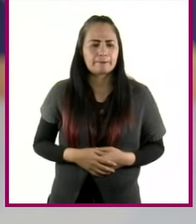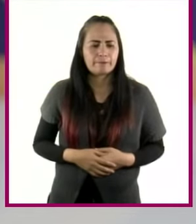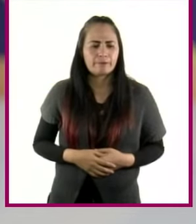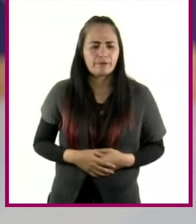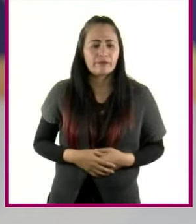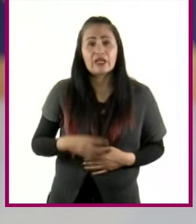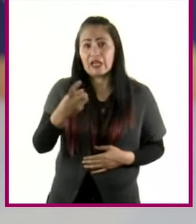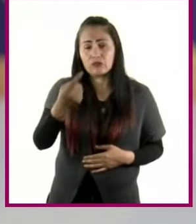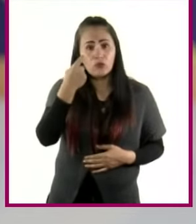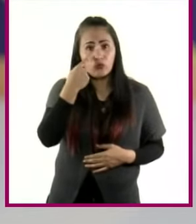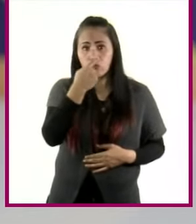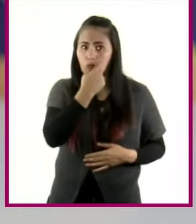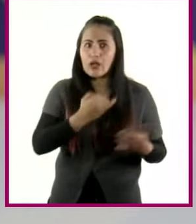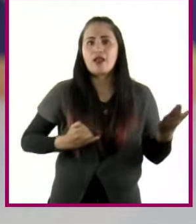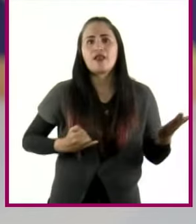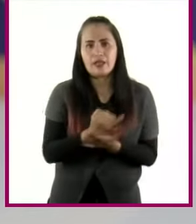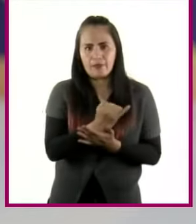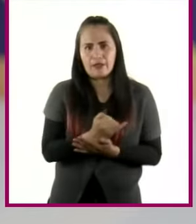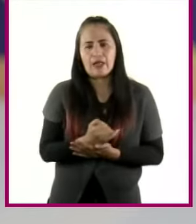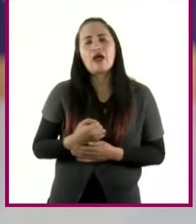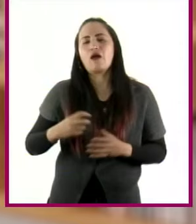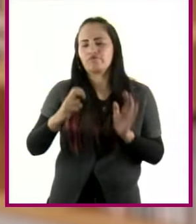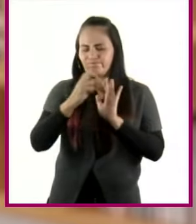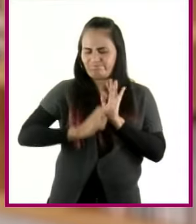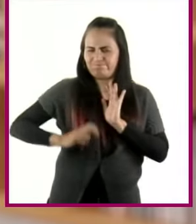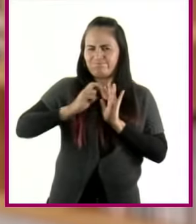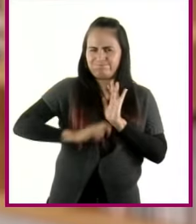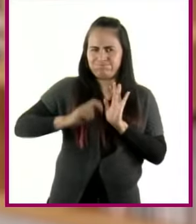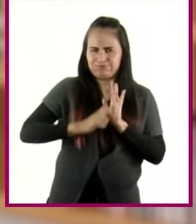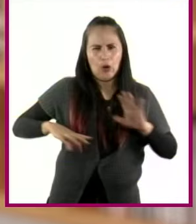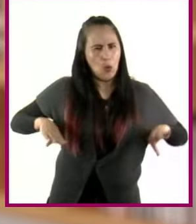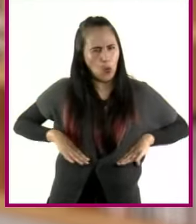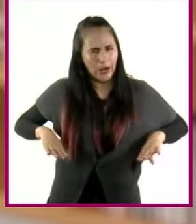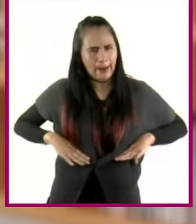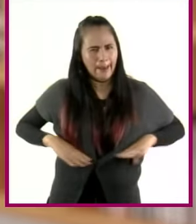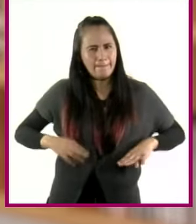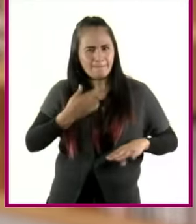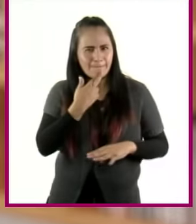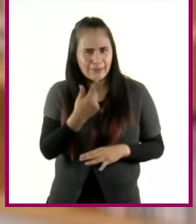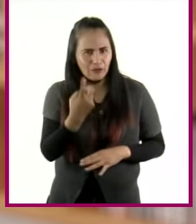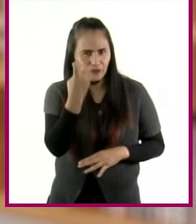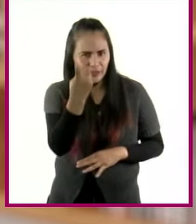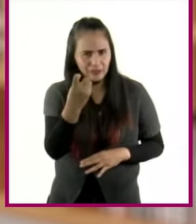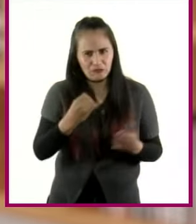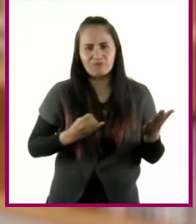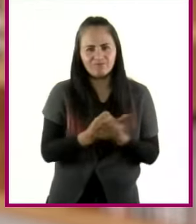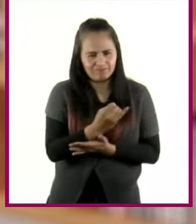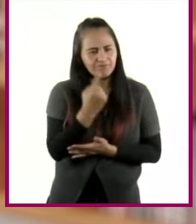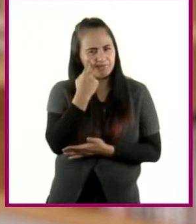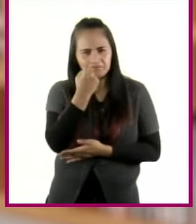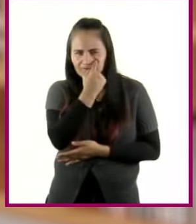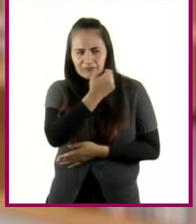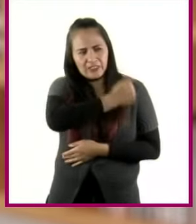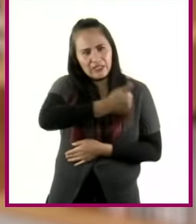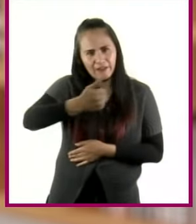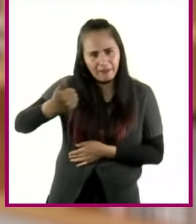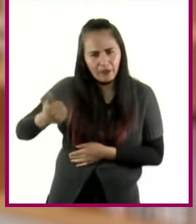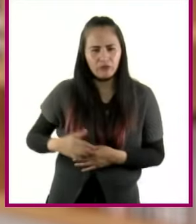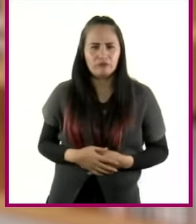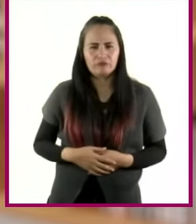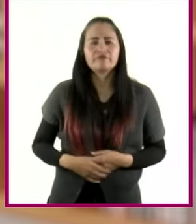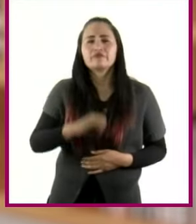trata la libre elección, de ser mejores personas. Bueno, al final de cuentas creo que lo que nosotros podemos hacer es